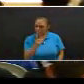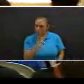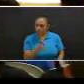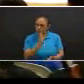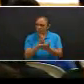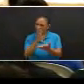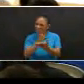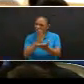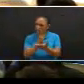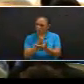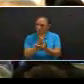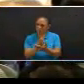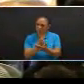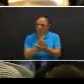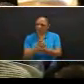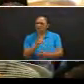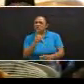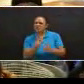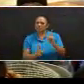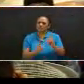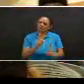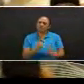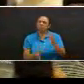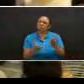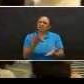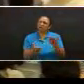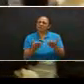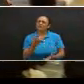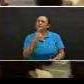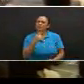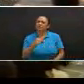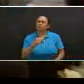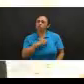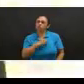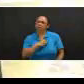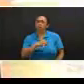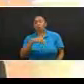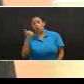Ha de haber sido un hijo que quizá decía, no, yo quiero otro padre.